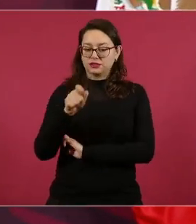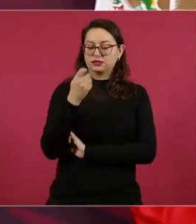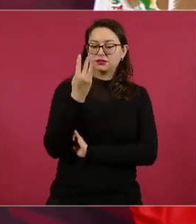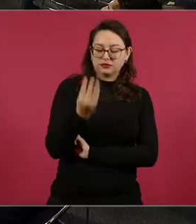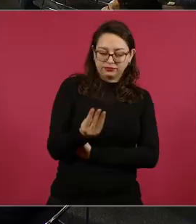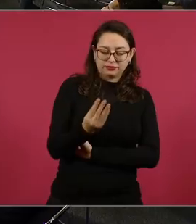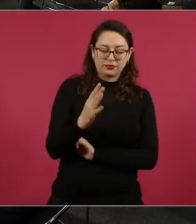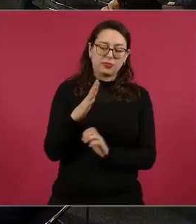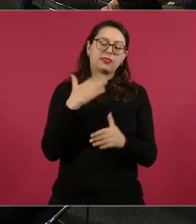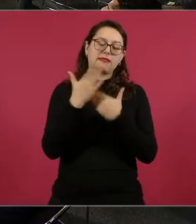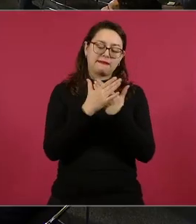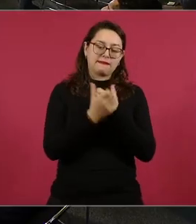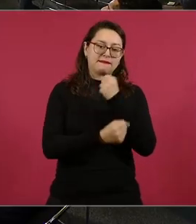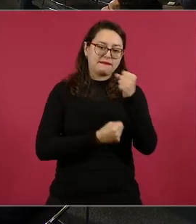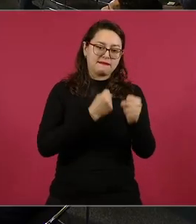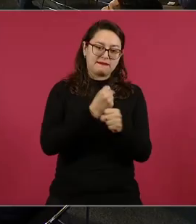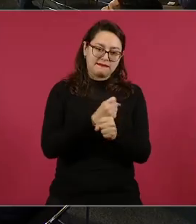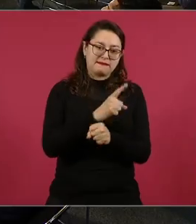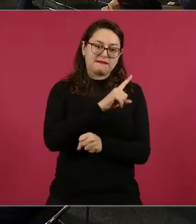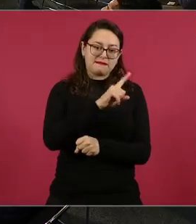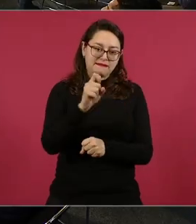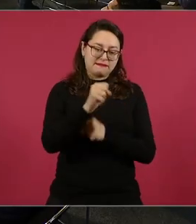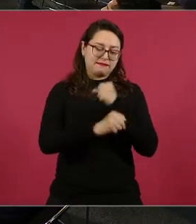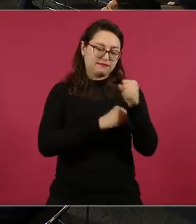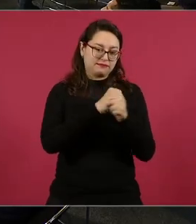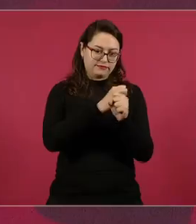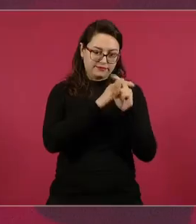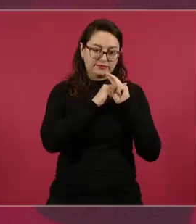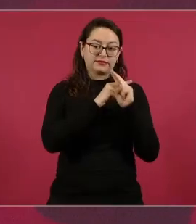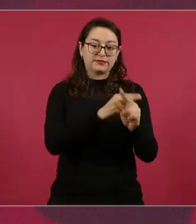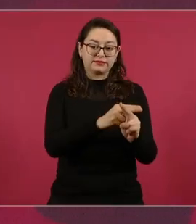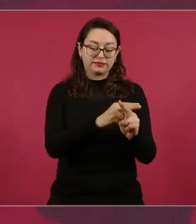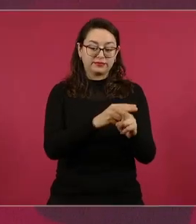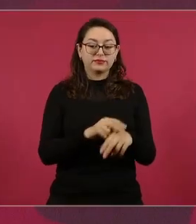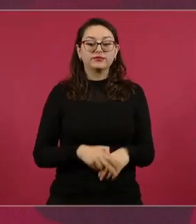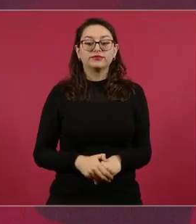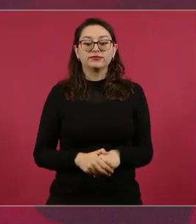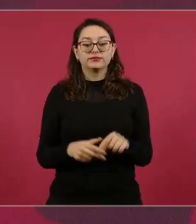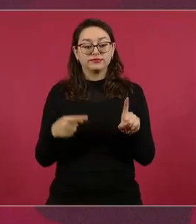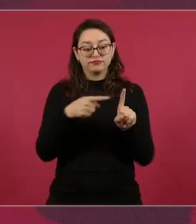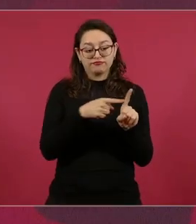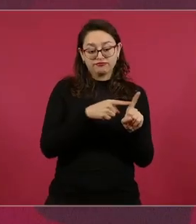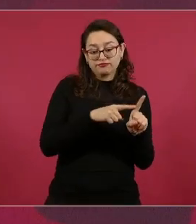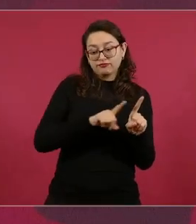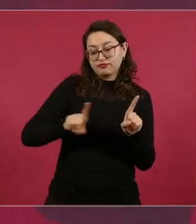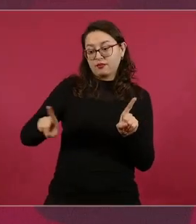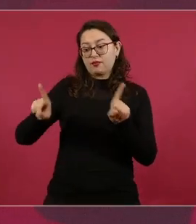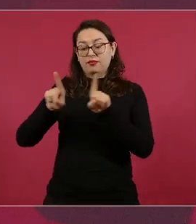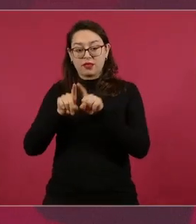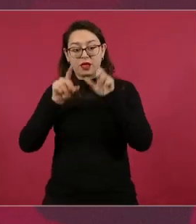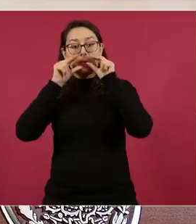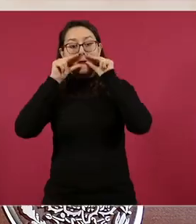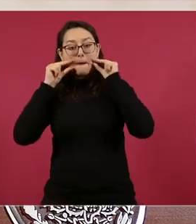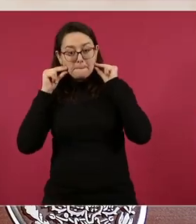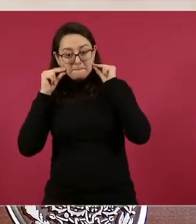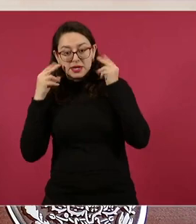Él estuvo con Zapata, fue revolucionario y luego